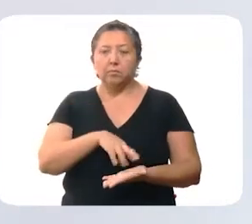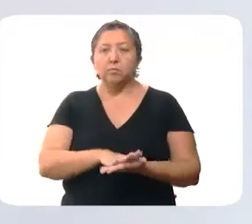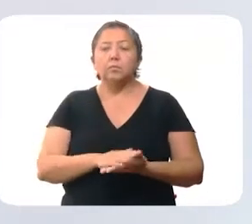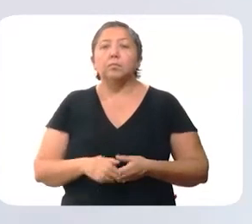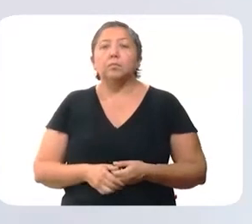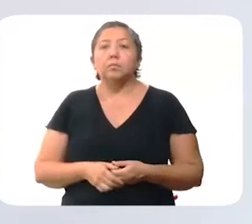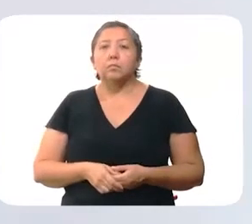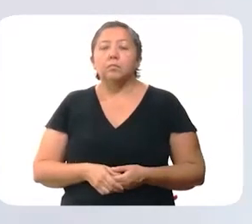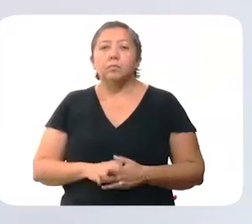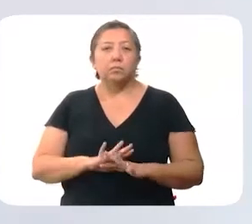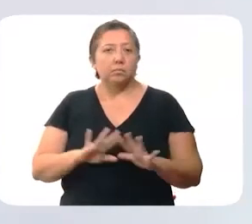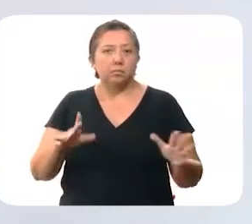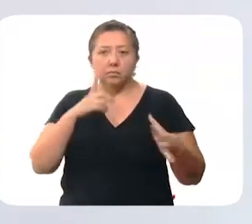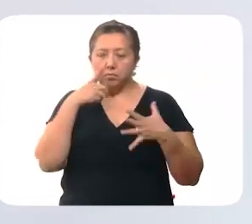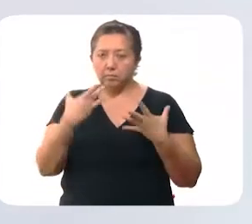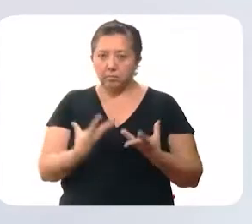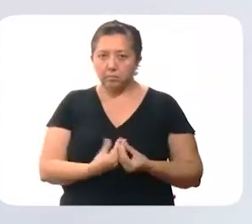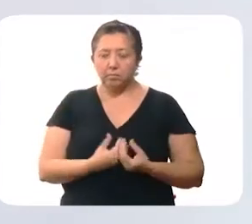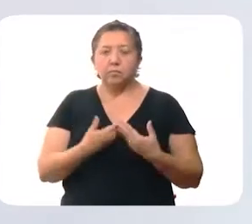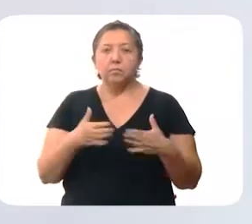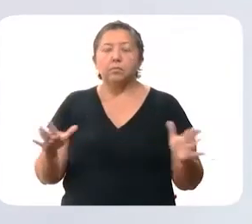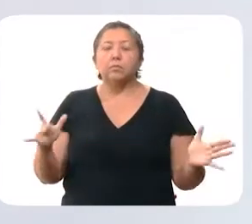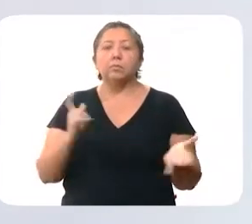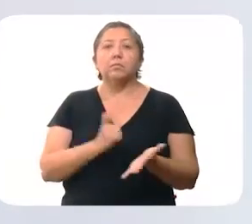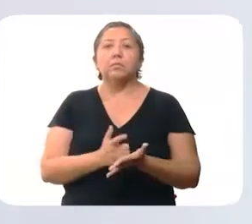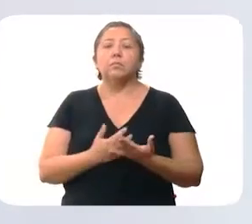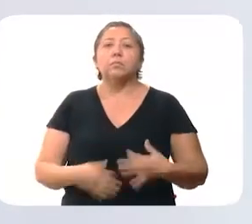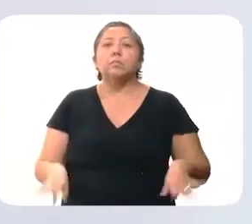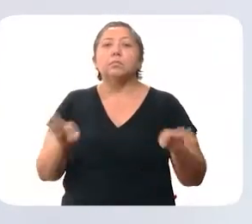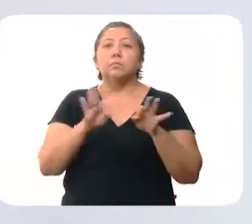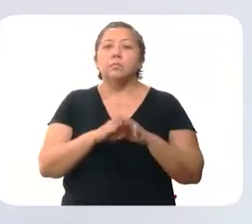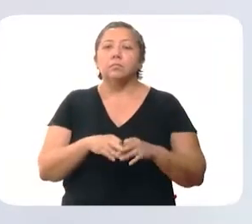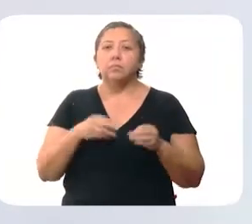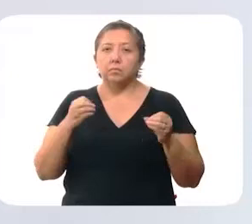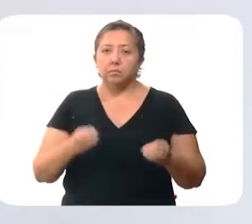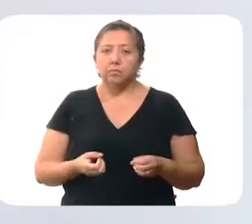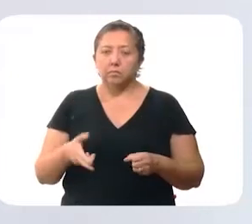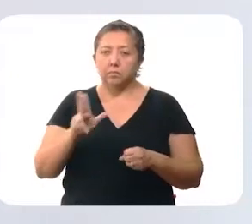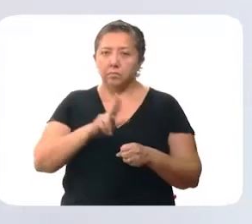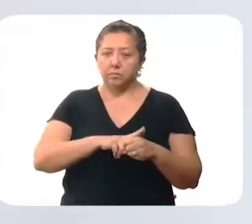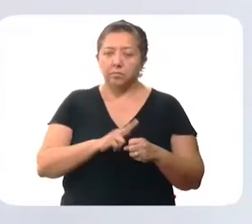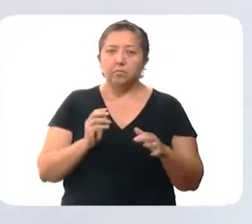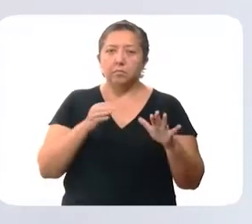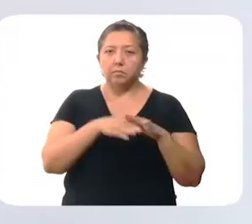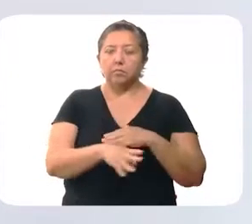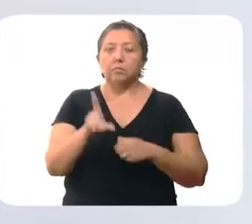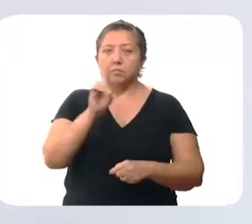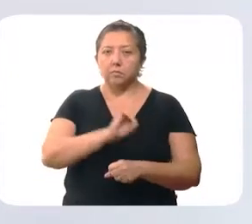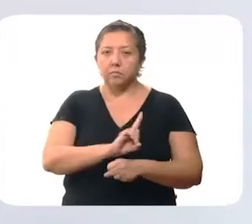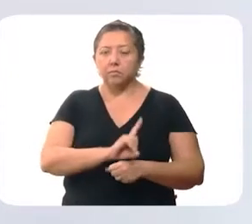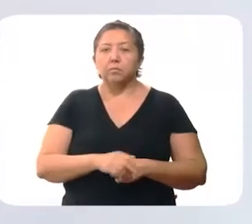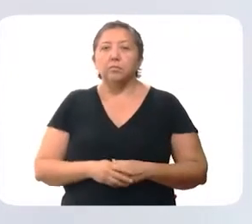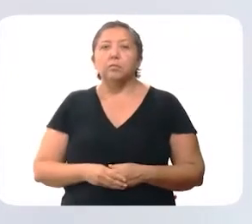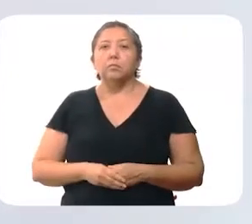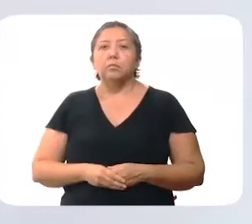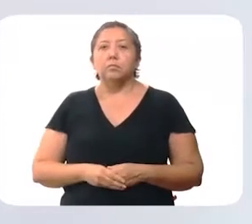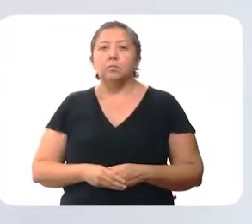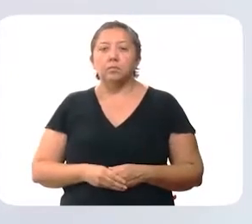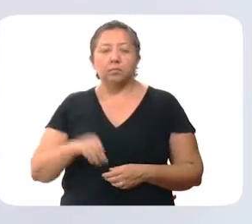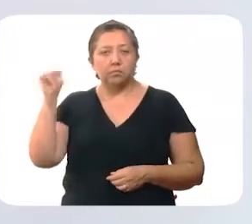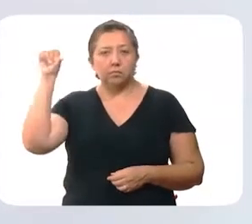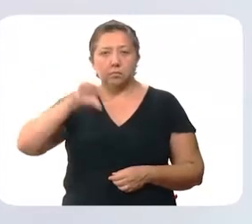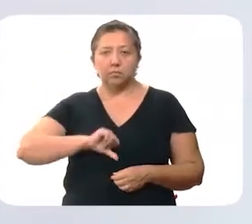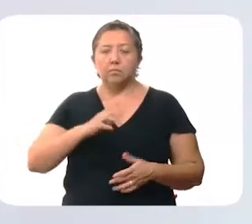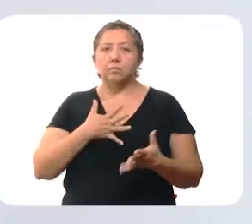registros. Como hemos señalado, en la reapertura económica los datos más importantes son la ocupación hospitalaria y los ingresos diarios.